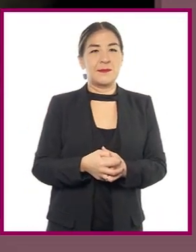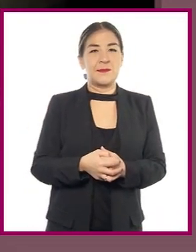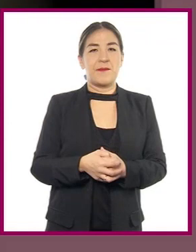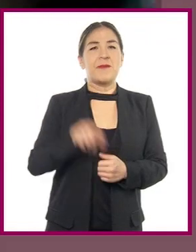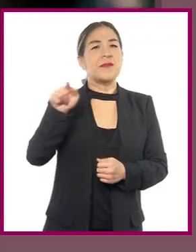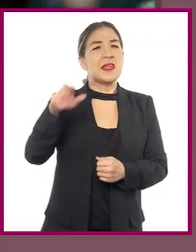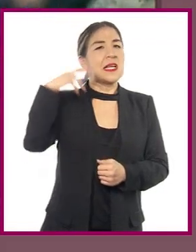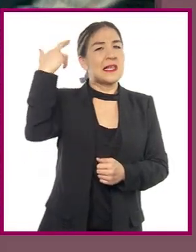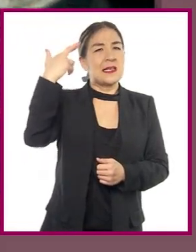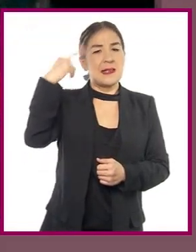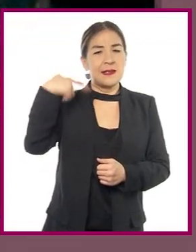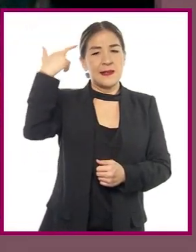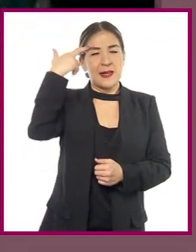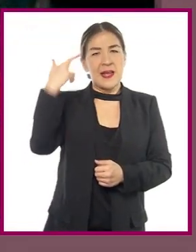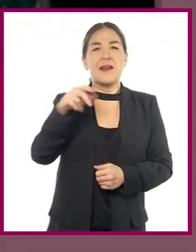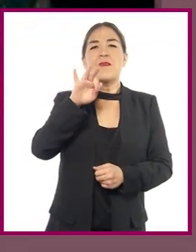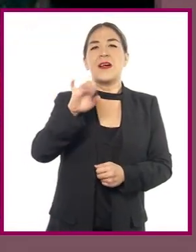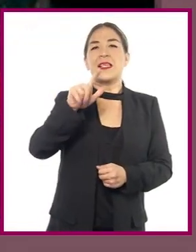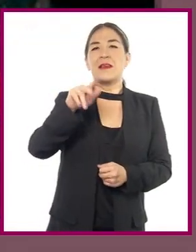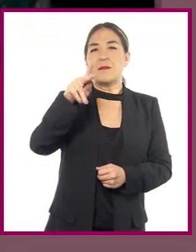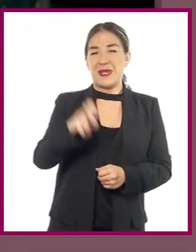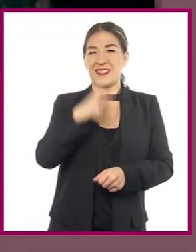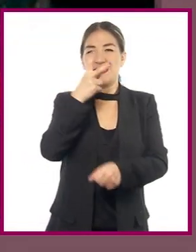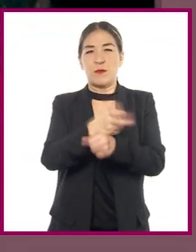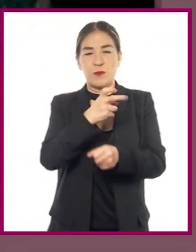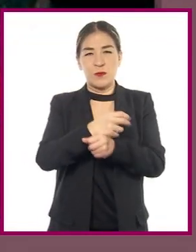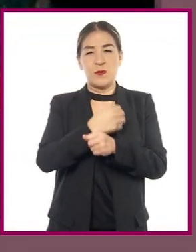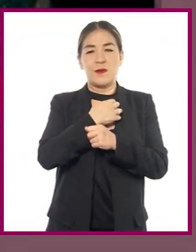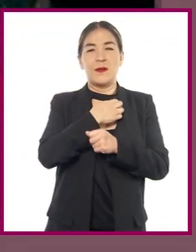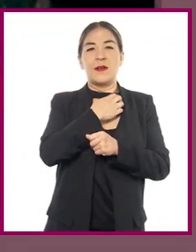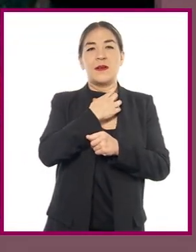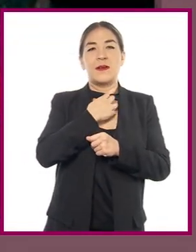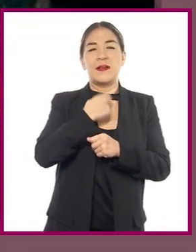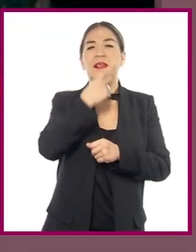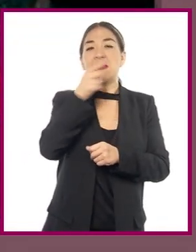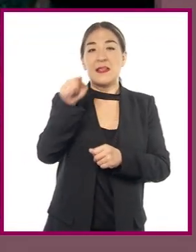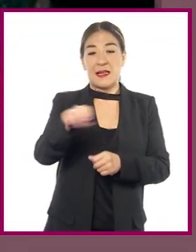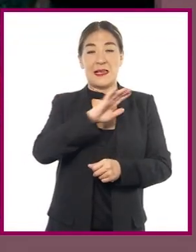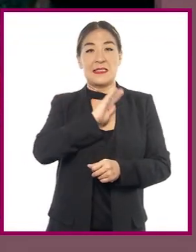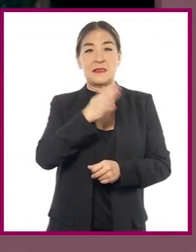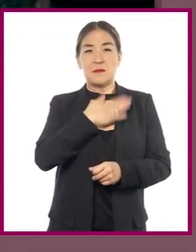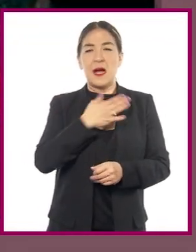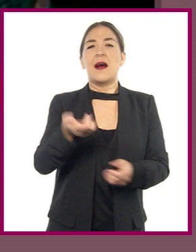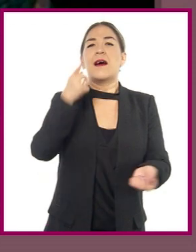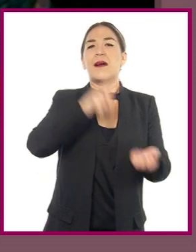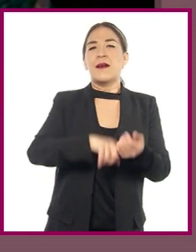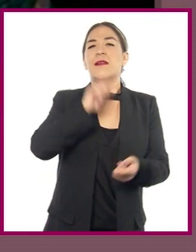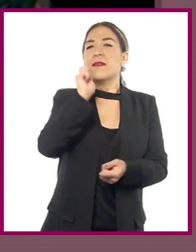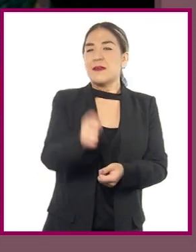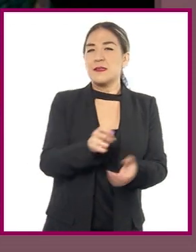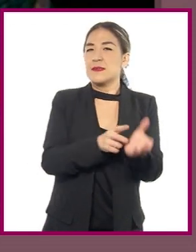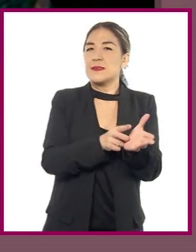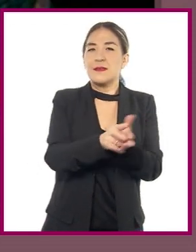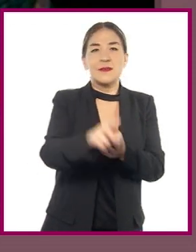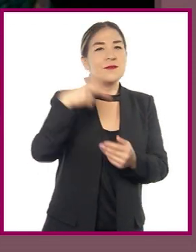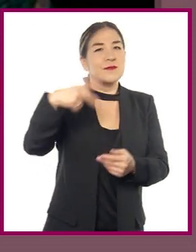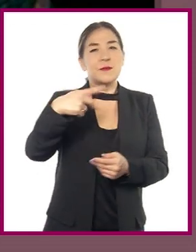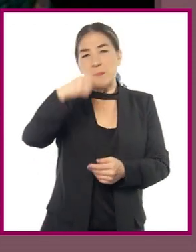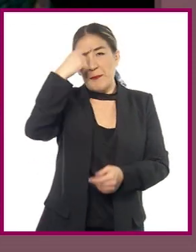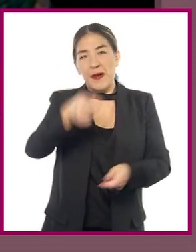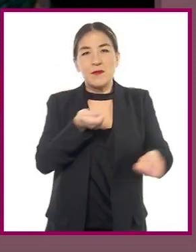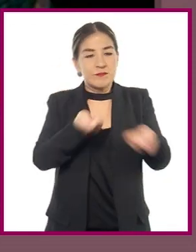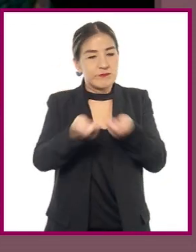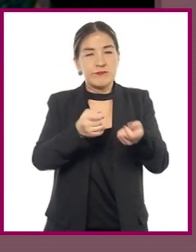El rey Felipe II afirmó que España, por mandato divino, tenía el derecho exclusivo de ejercer el